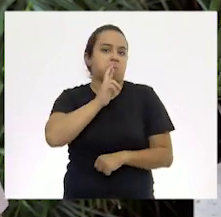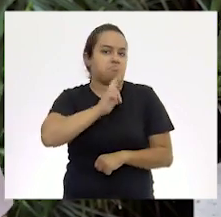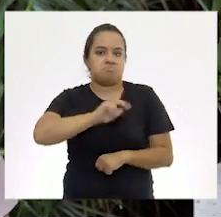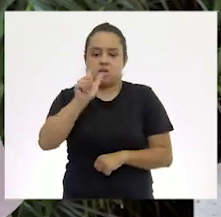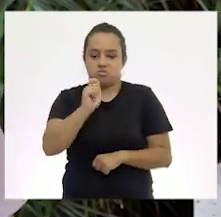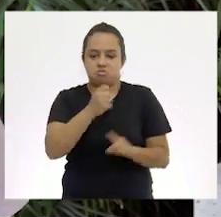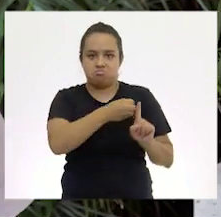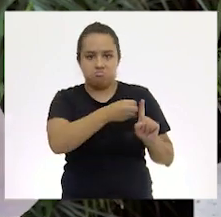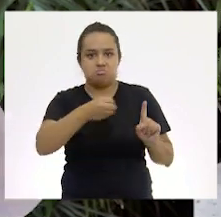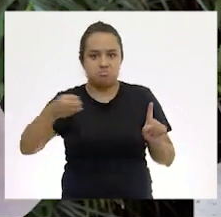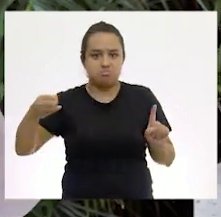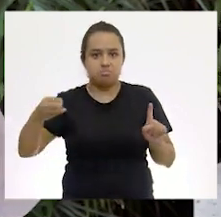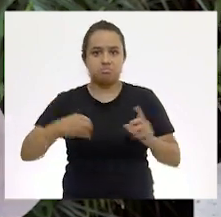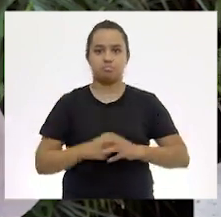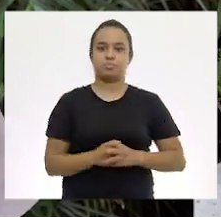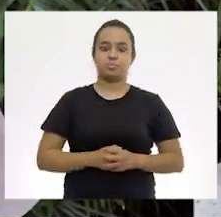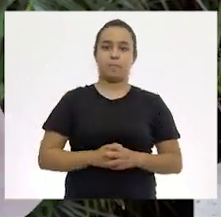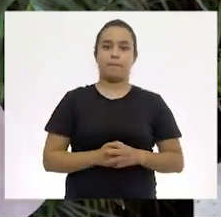organización.